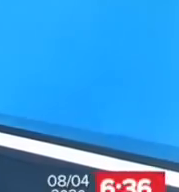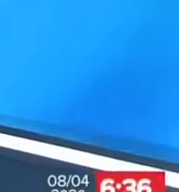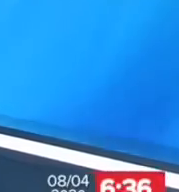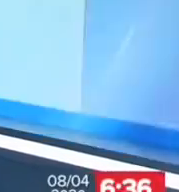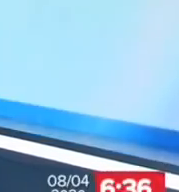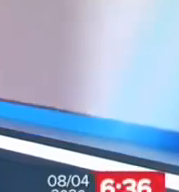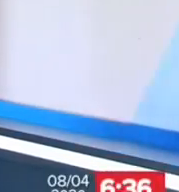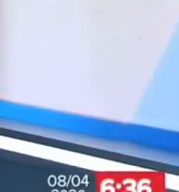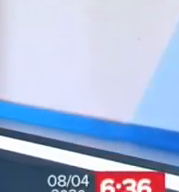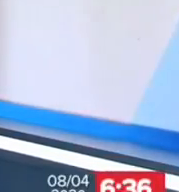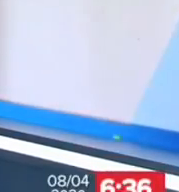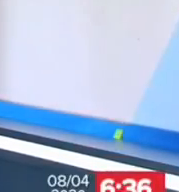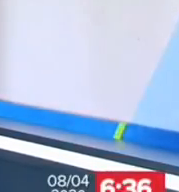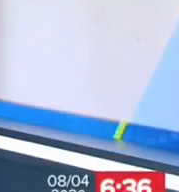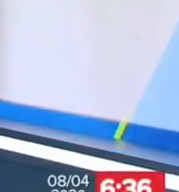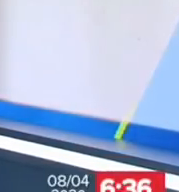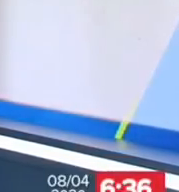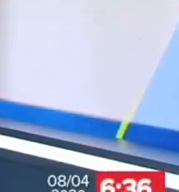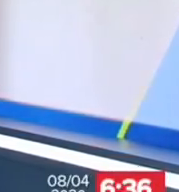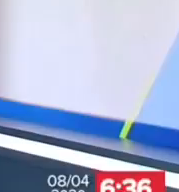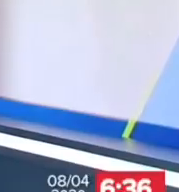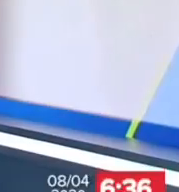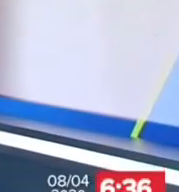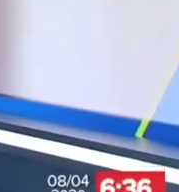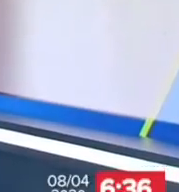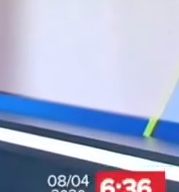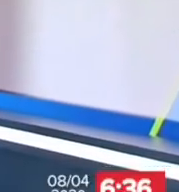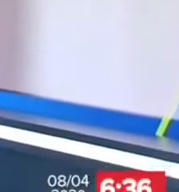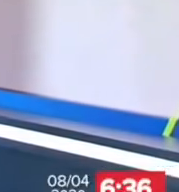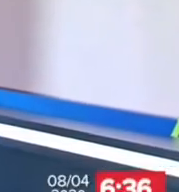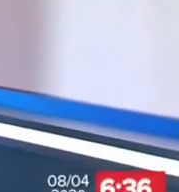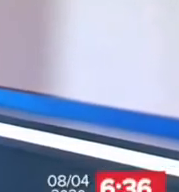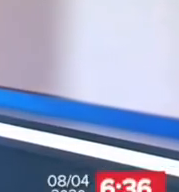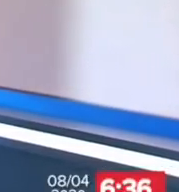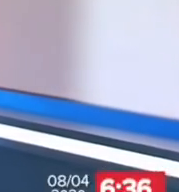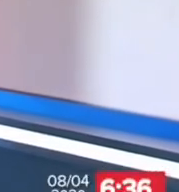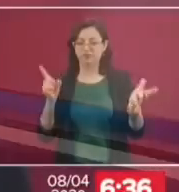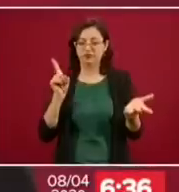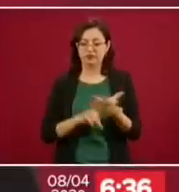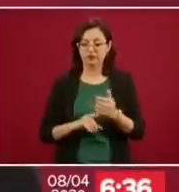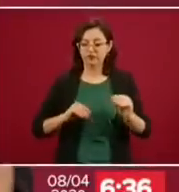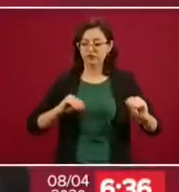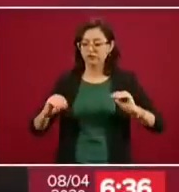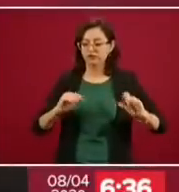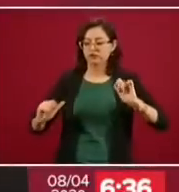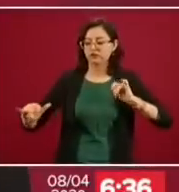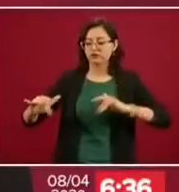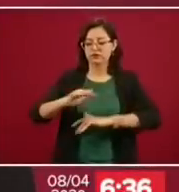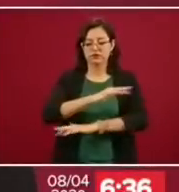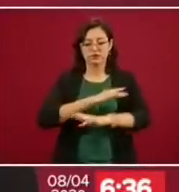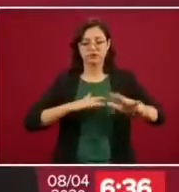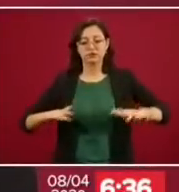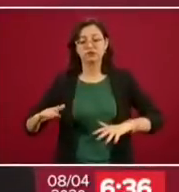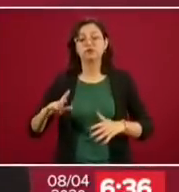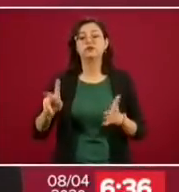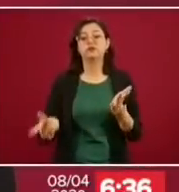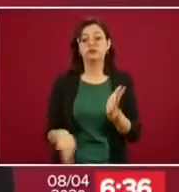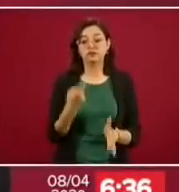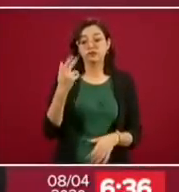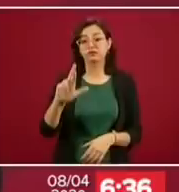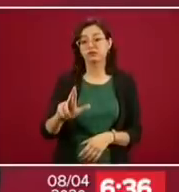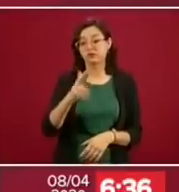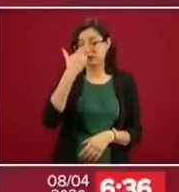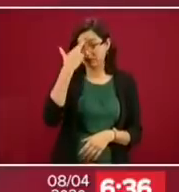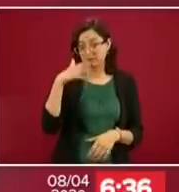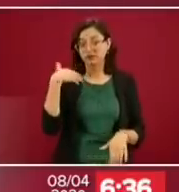periodo vacacional. Dice que no son vacaciones, lo dijo claramente. Y aquí aprovecho para recordar, viene